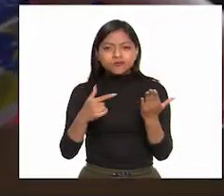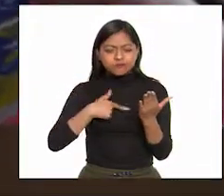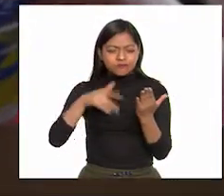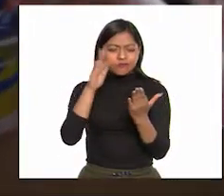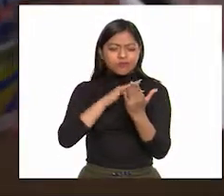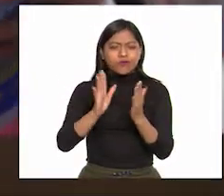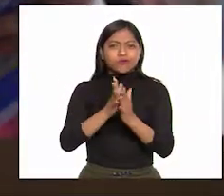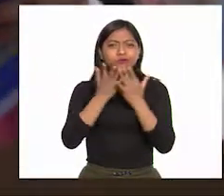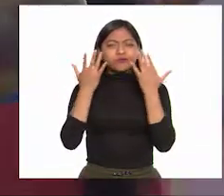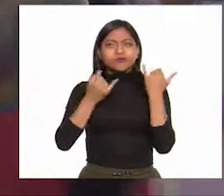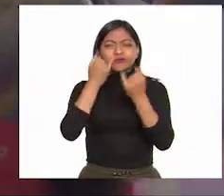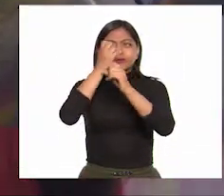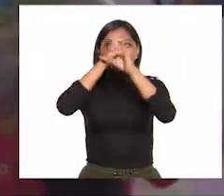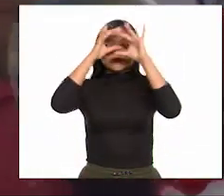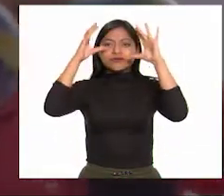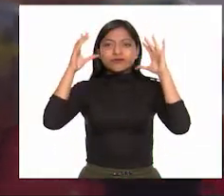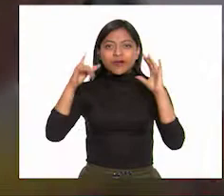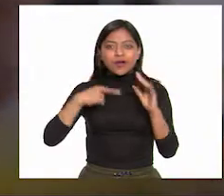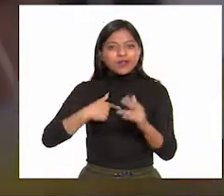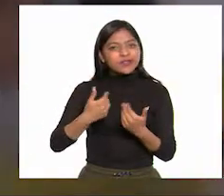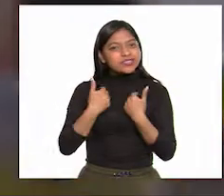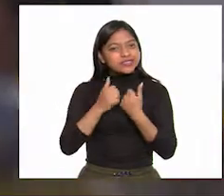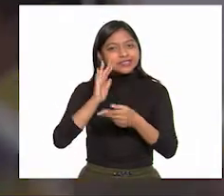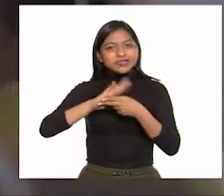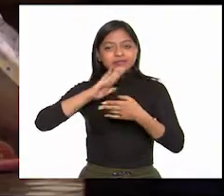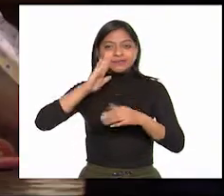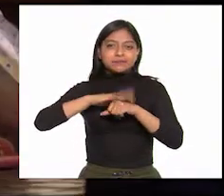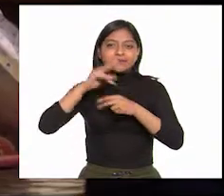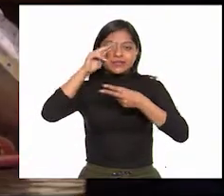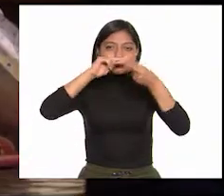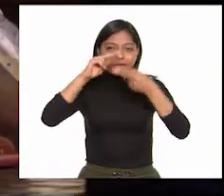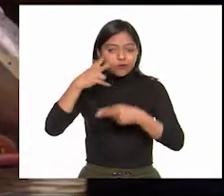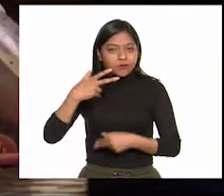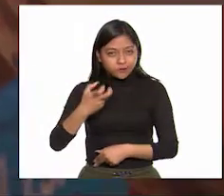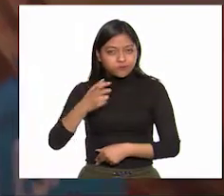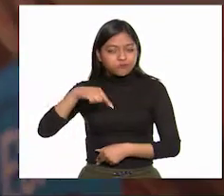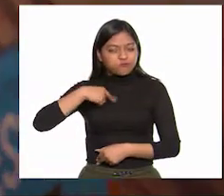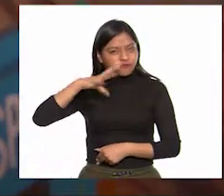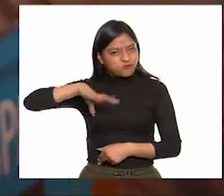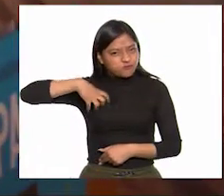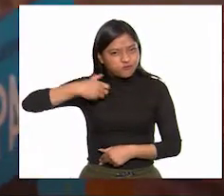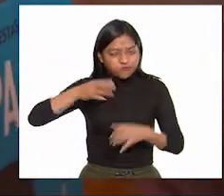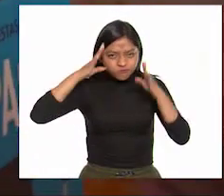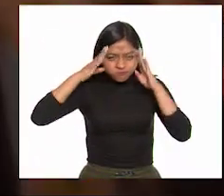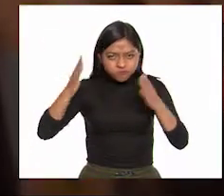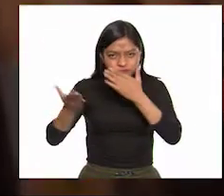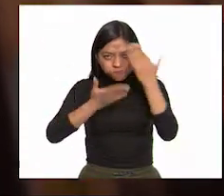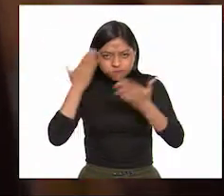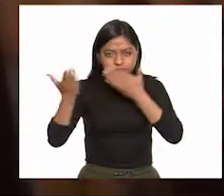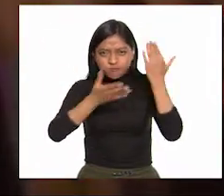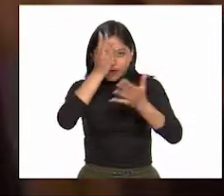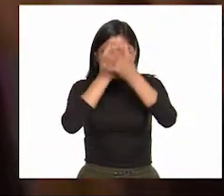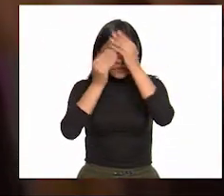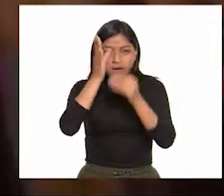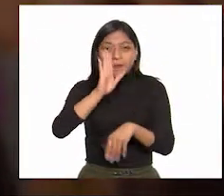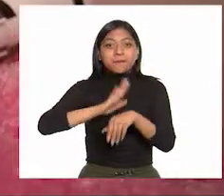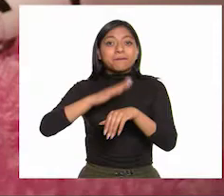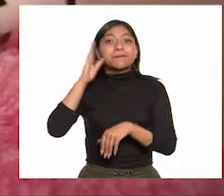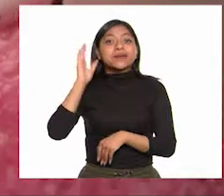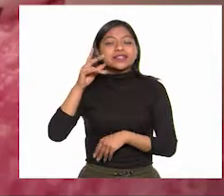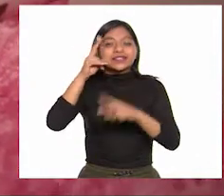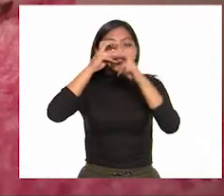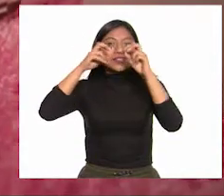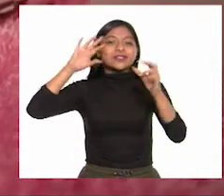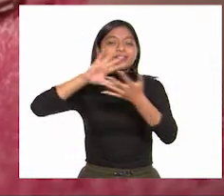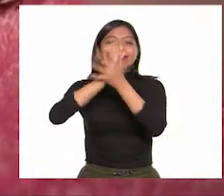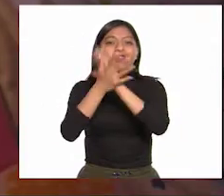para asomarme al universo. Desde ese momento decidí dedicarle toda mi energía a aprender lo necesario para cumplir mi sueño, aunque muchas